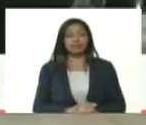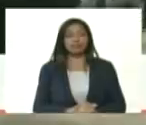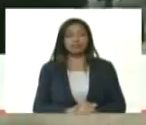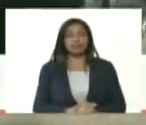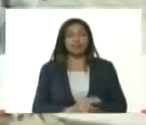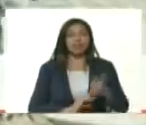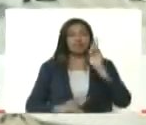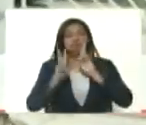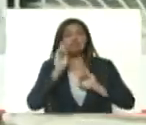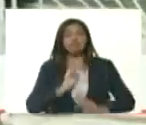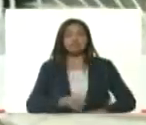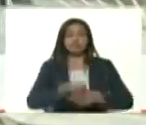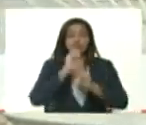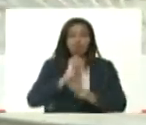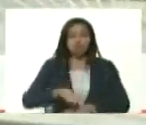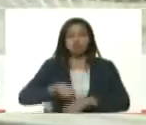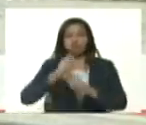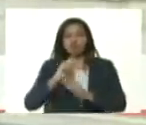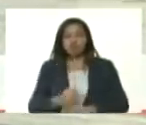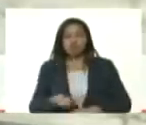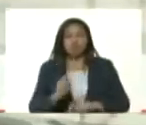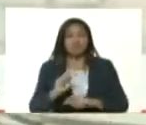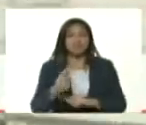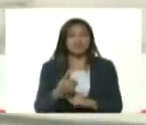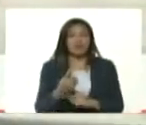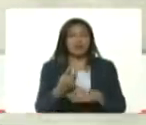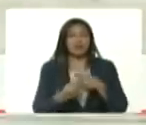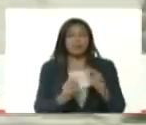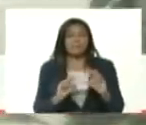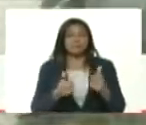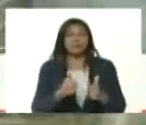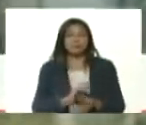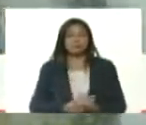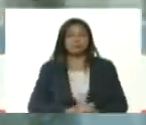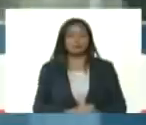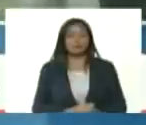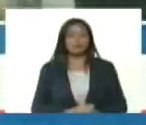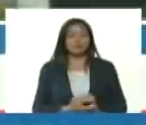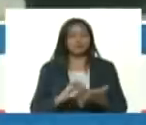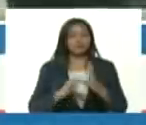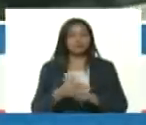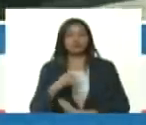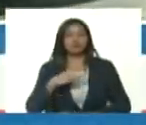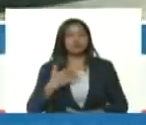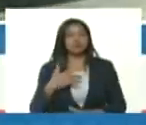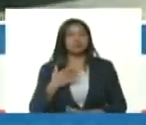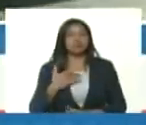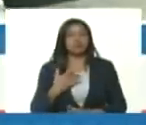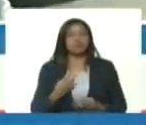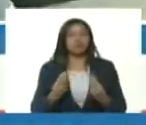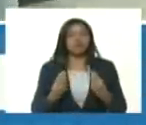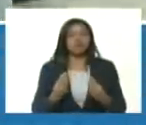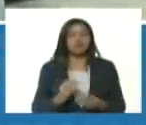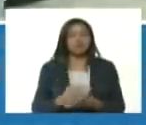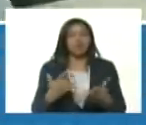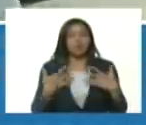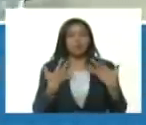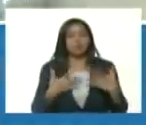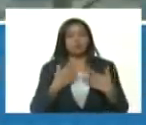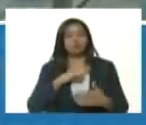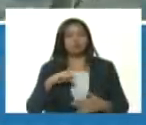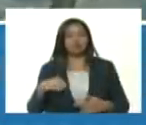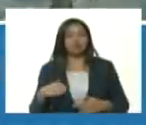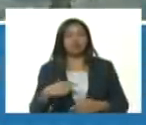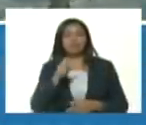está desinfectando de entrada, pues. Entonces nos sentimos muy, pues, muy contentos nosotros